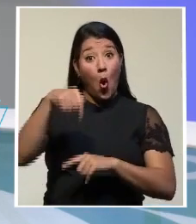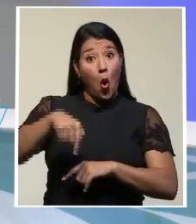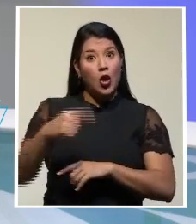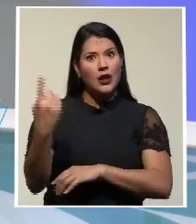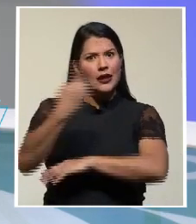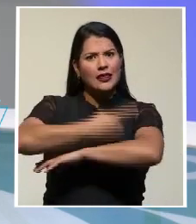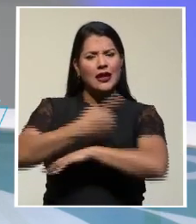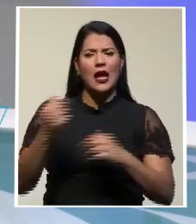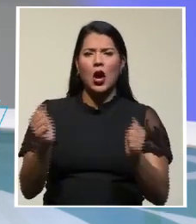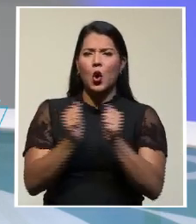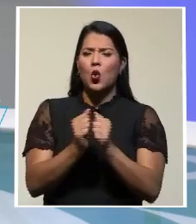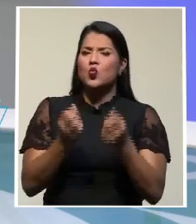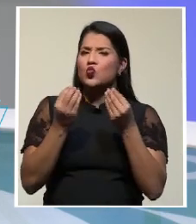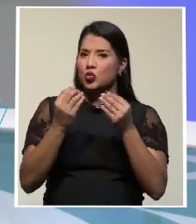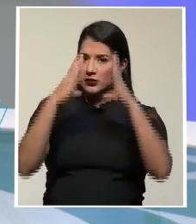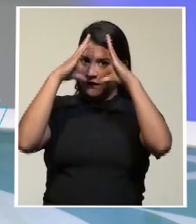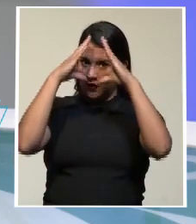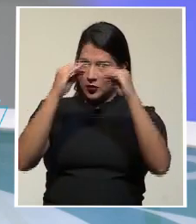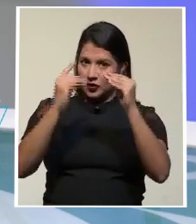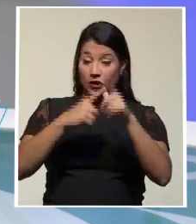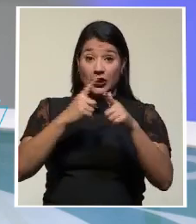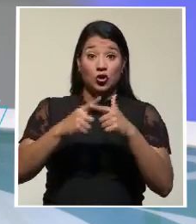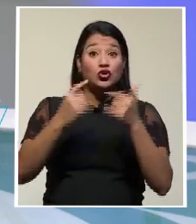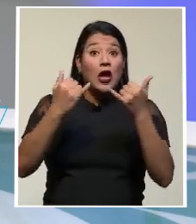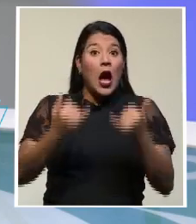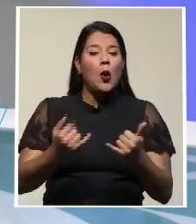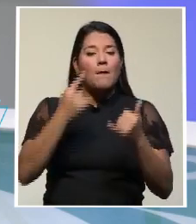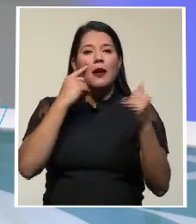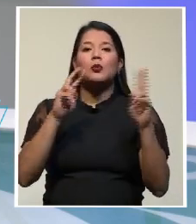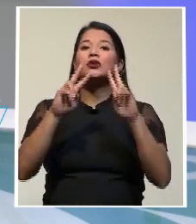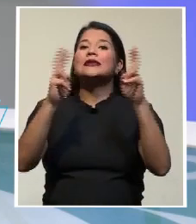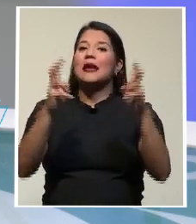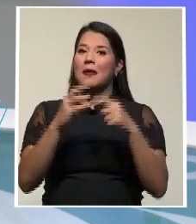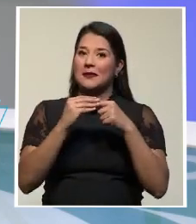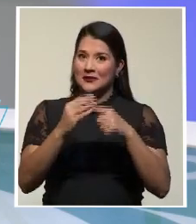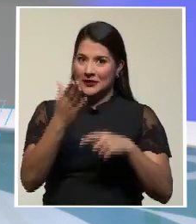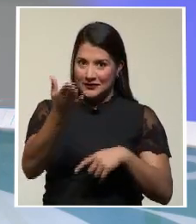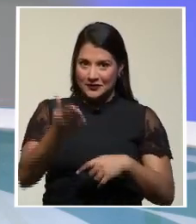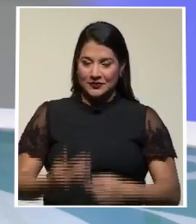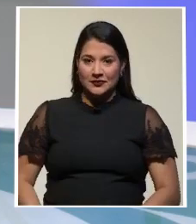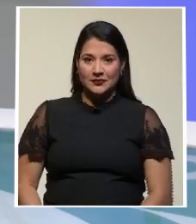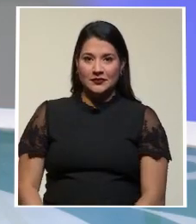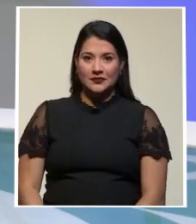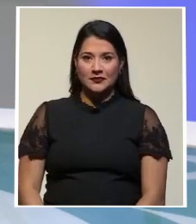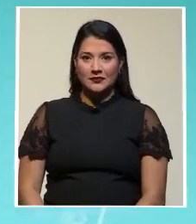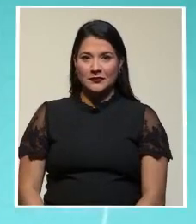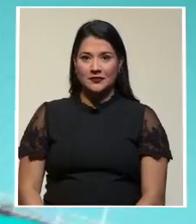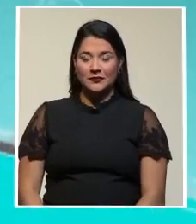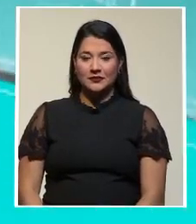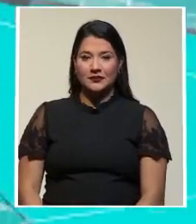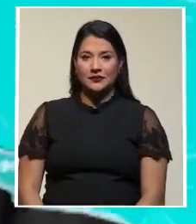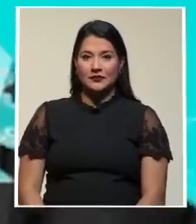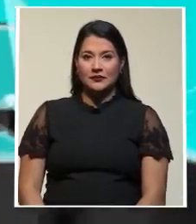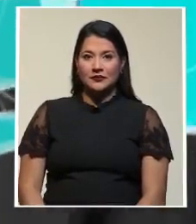con muchísima información, así que vayamos a nuestros titulares. Adelante.